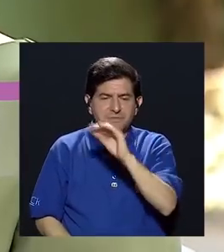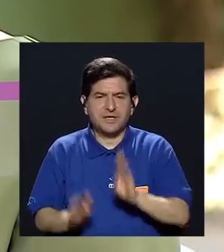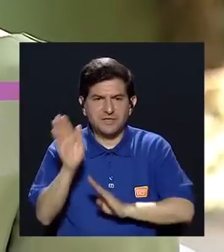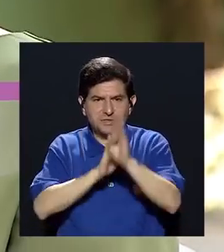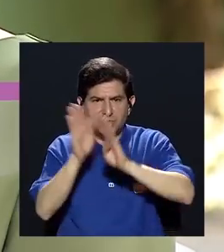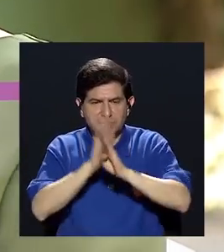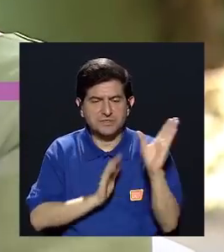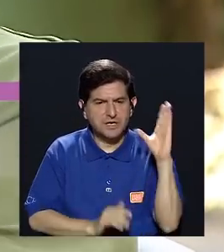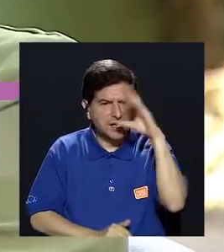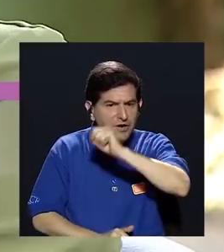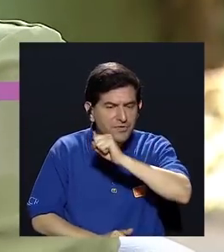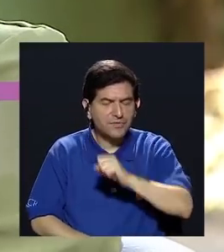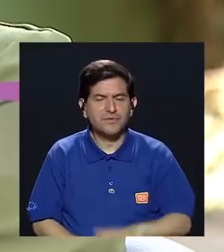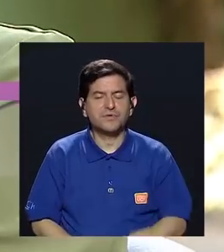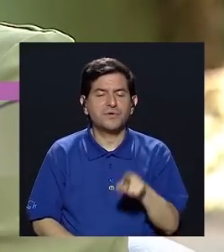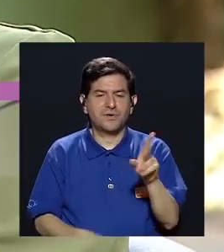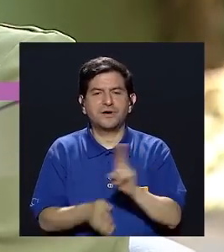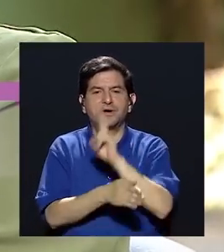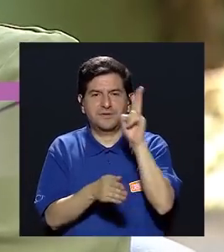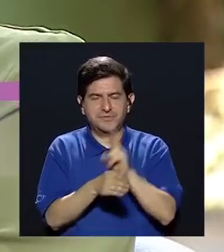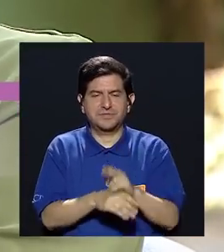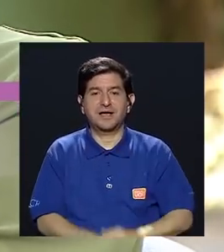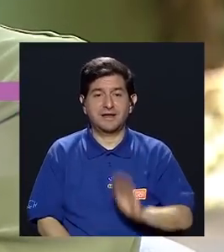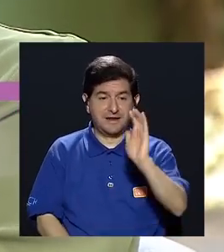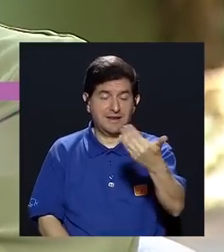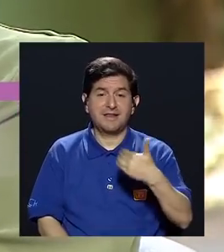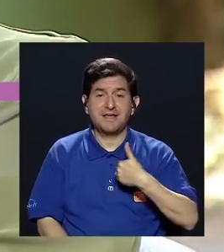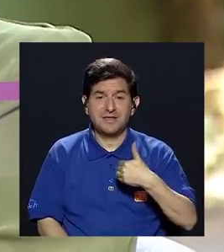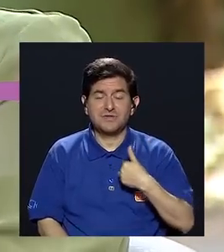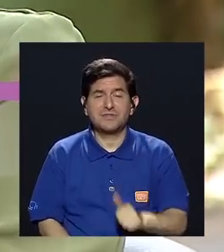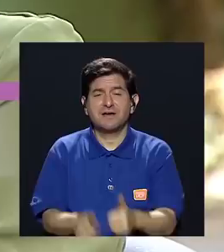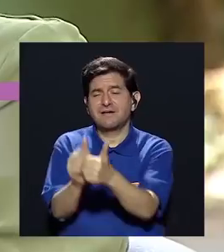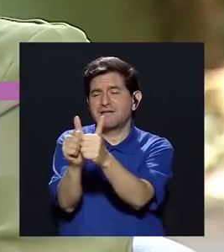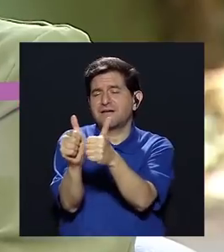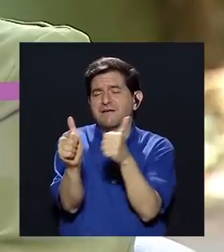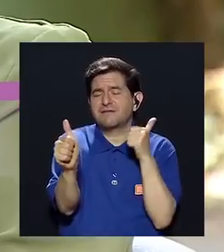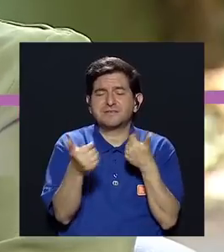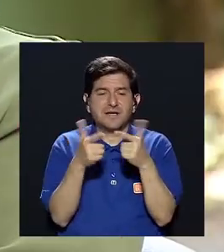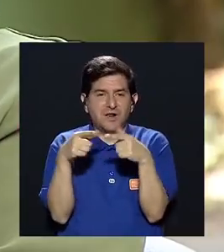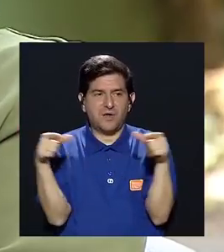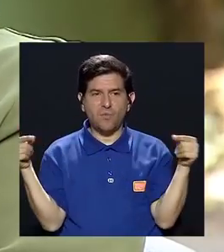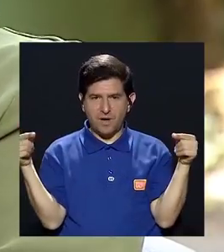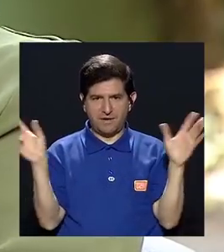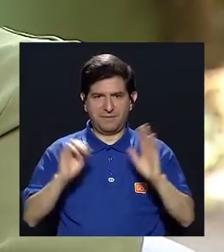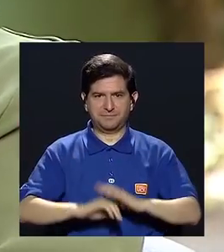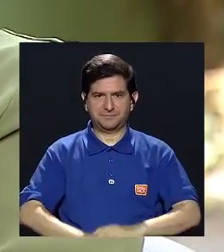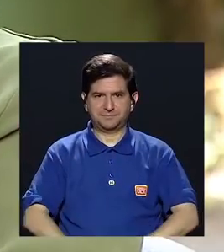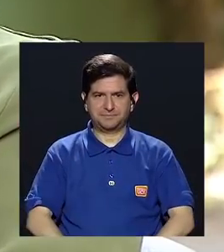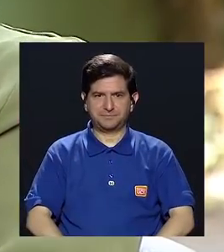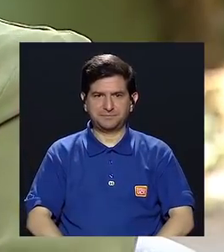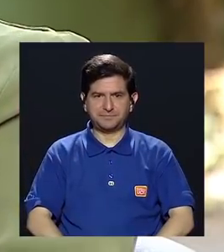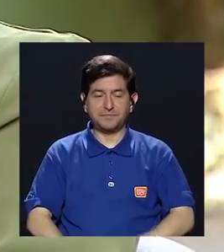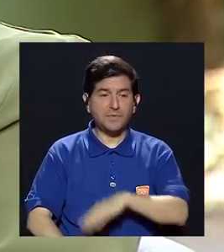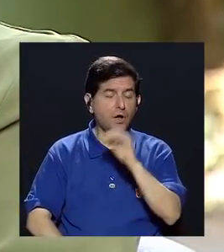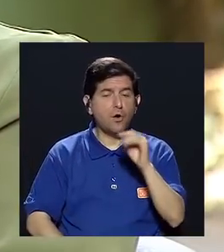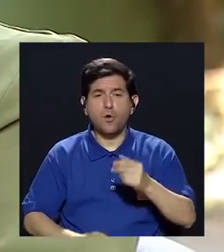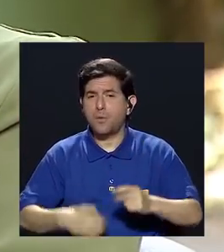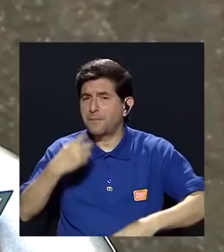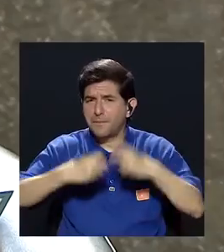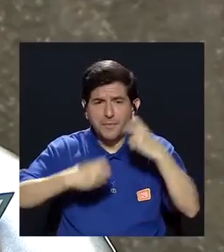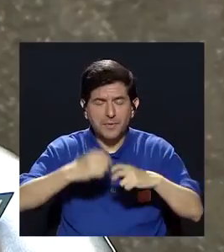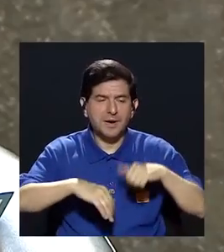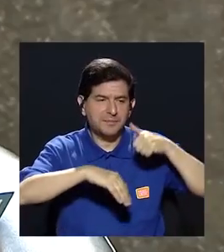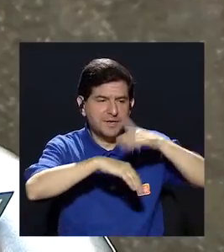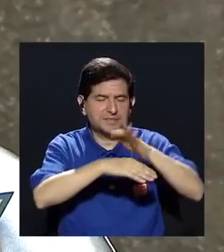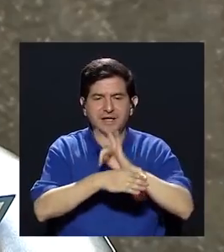desarrollo, recurrimos a ellas. Entonces, si es un niño que tiene un rezago en el lenguaje o alguna